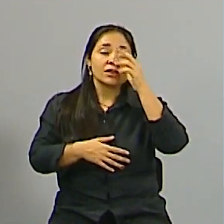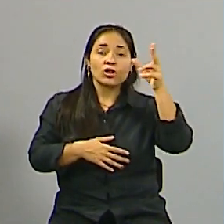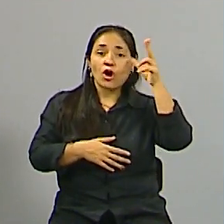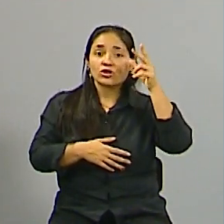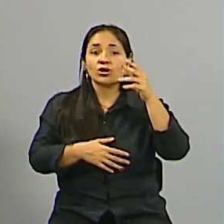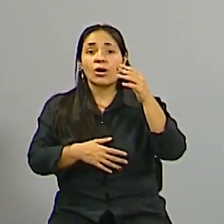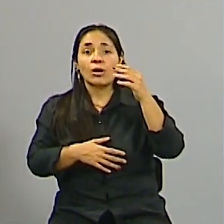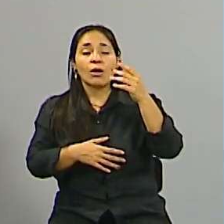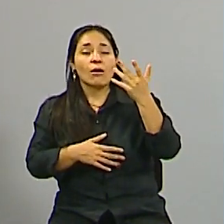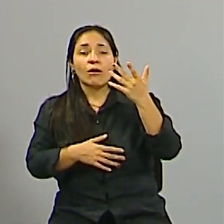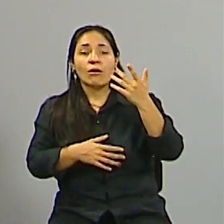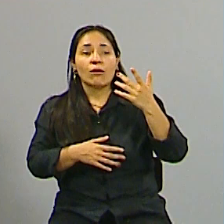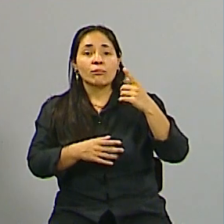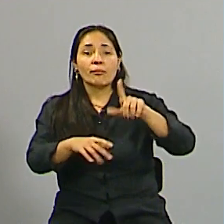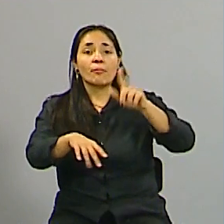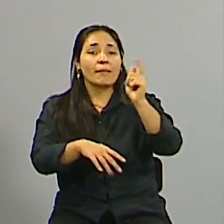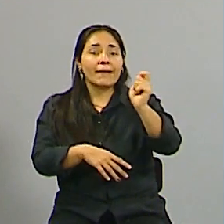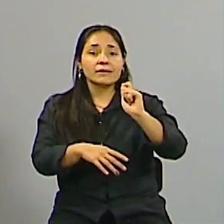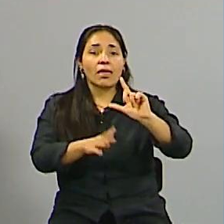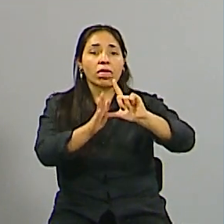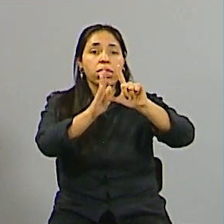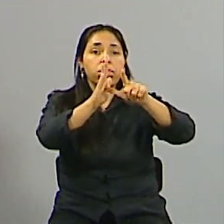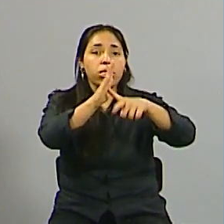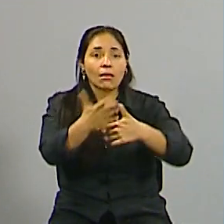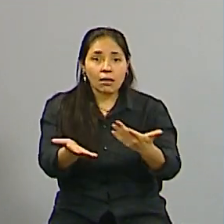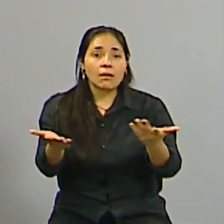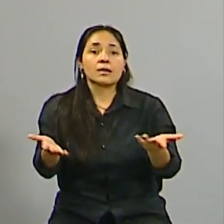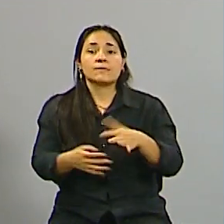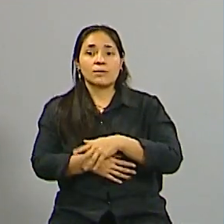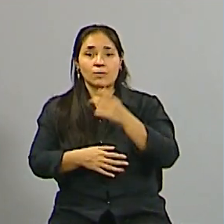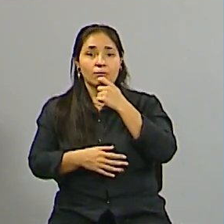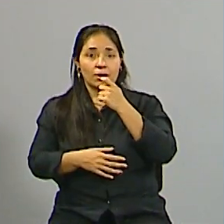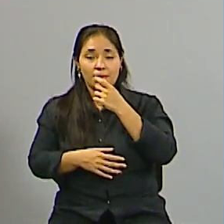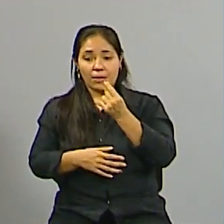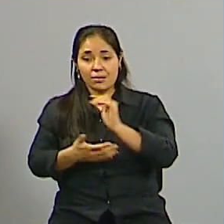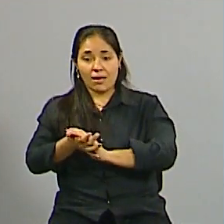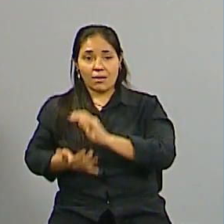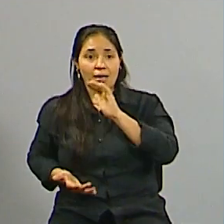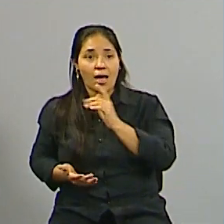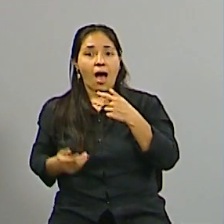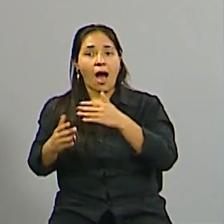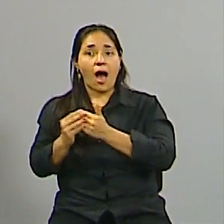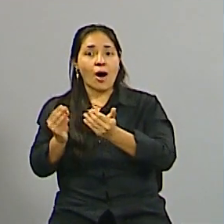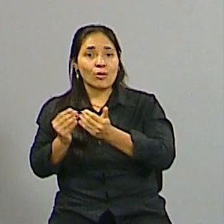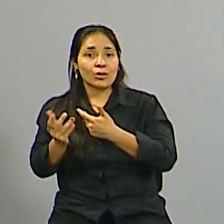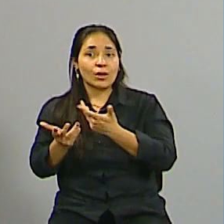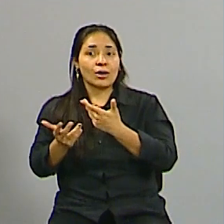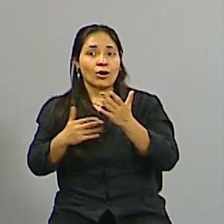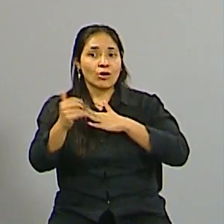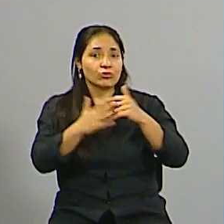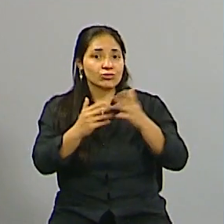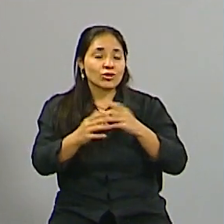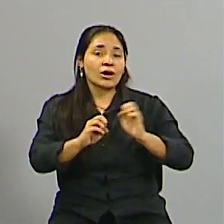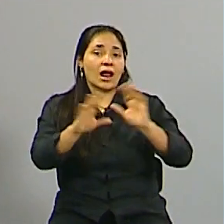por ejemplo, hacer una construcción, por la necesidad de cuando se junta unos pesos en la mano, con la inflación galopante que hay, termina construyendo en forma clandestina. Claro. Y